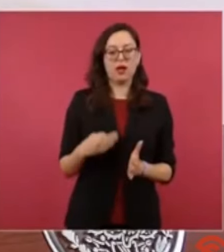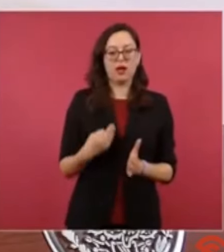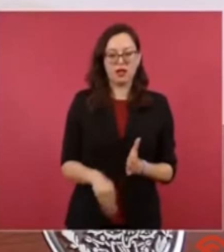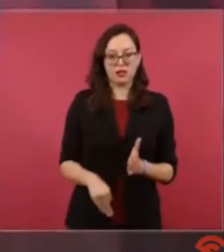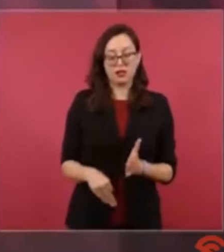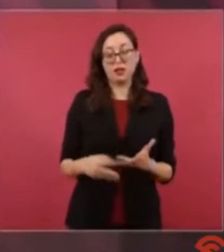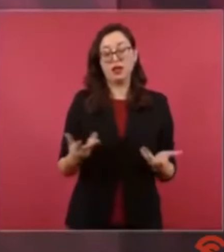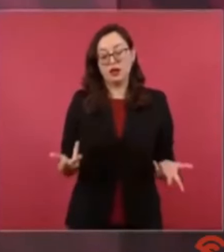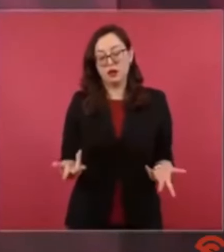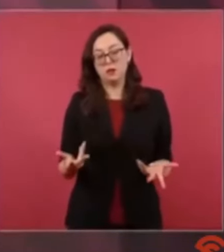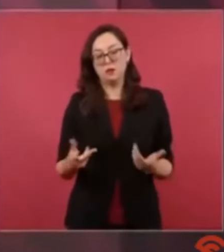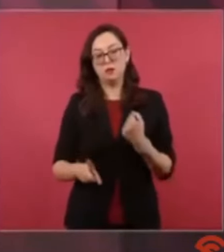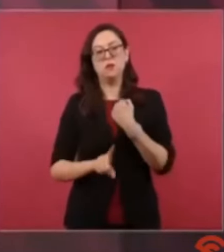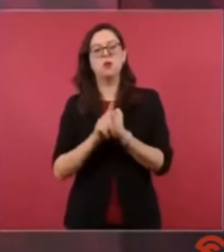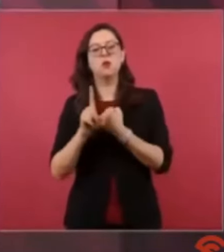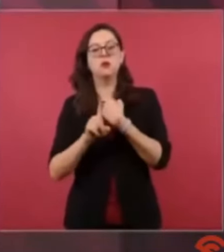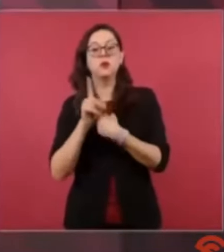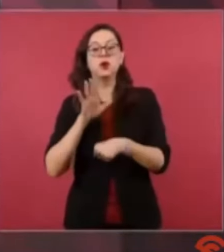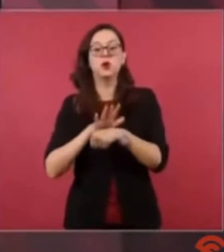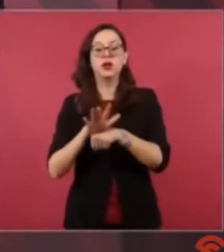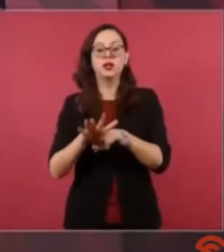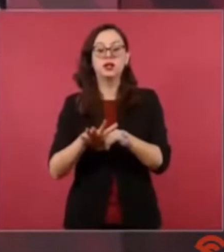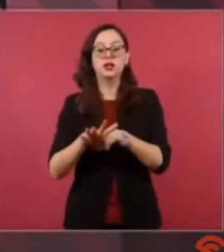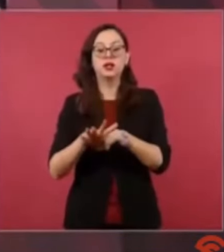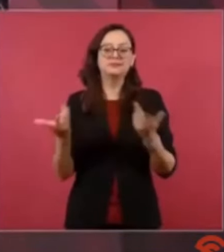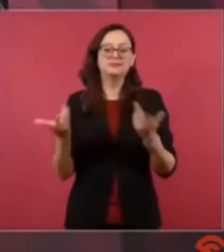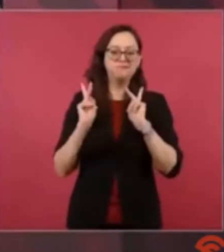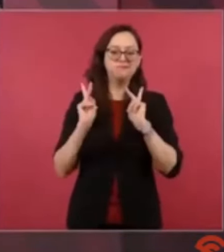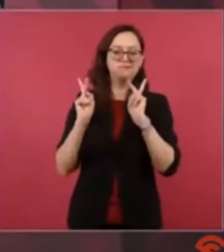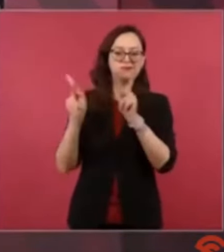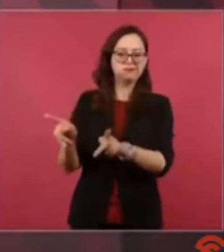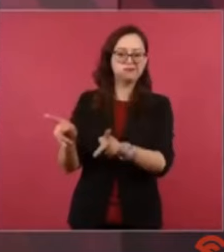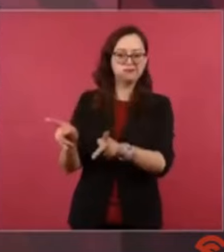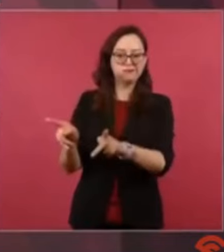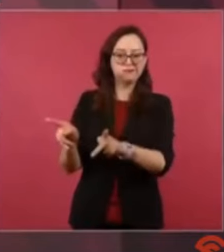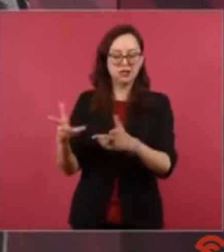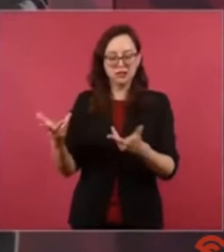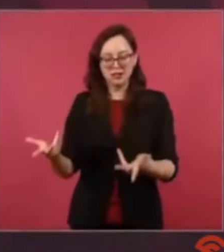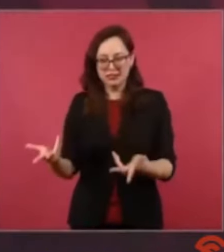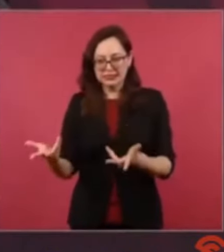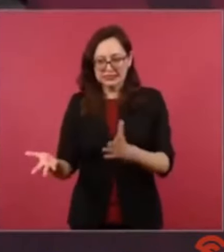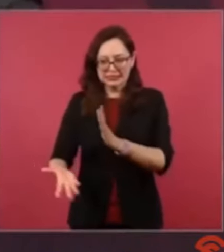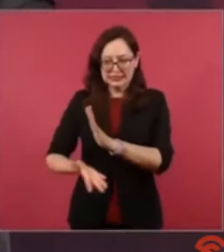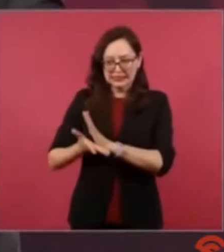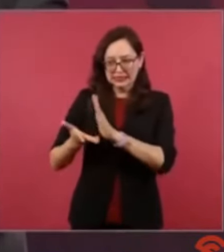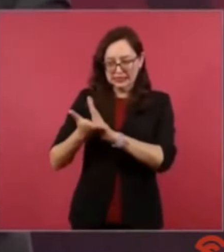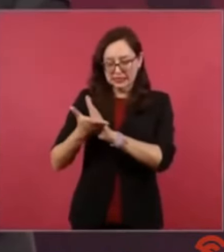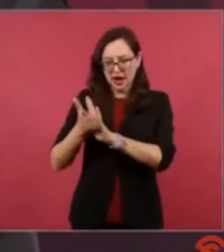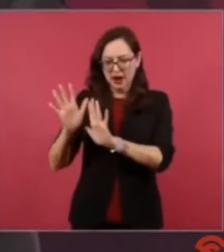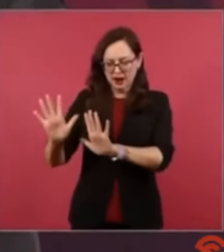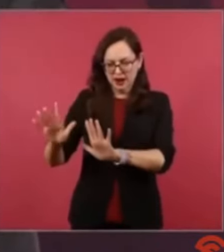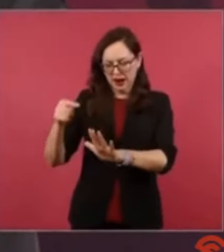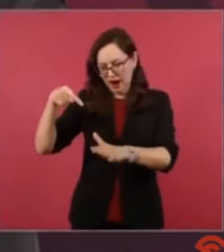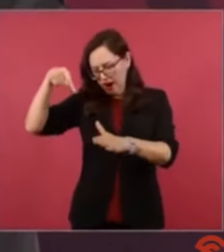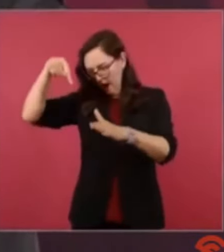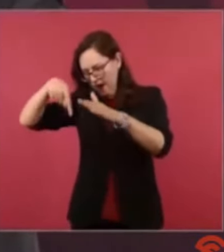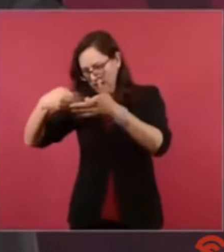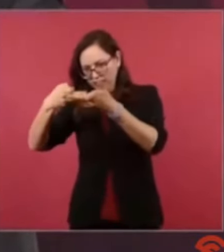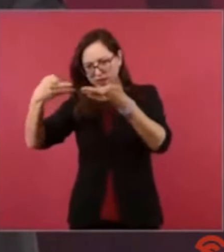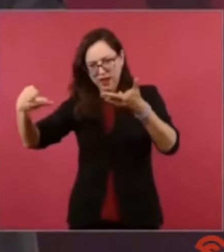de un puente, porque estamos cuidando no afectar ríos subterráneos,